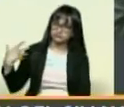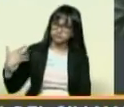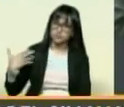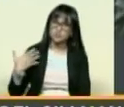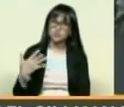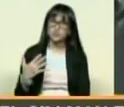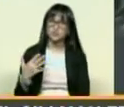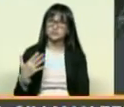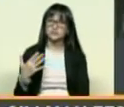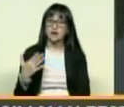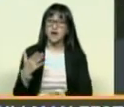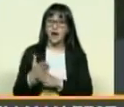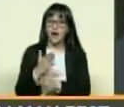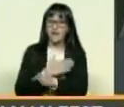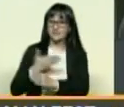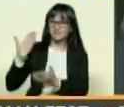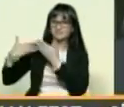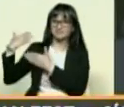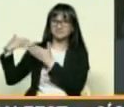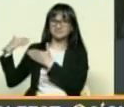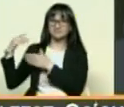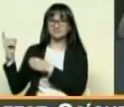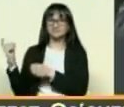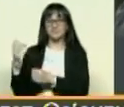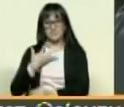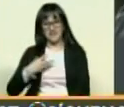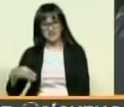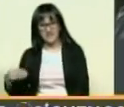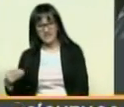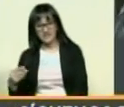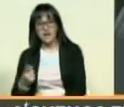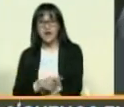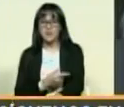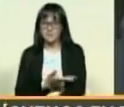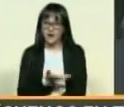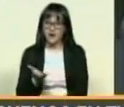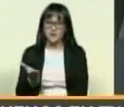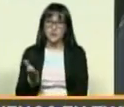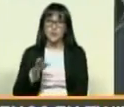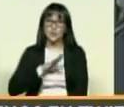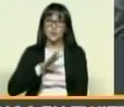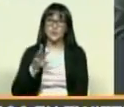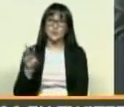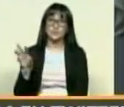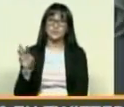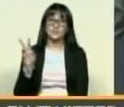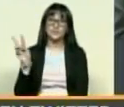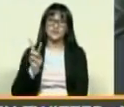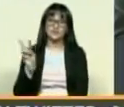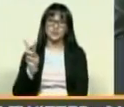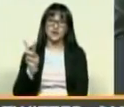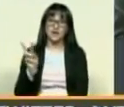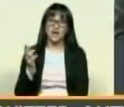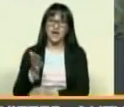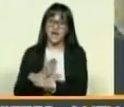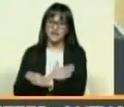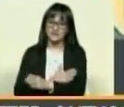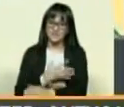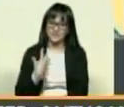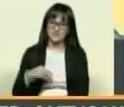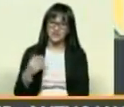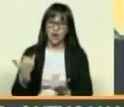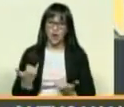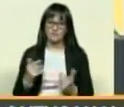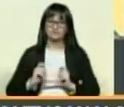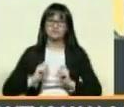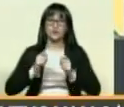nuestros predecesores, los hermanos de la hermana República Bolivariana de Venezuela,